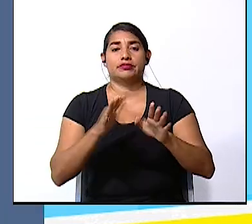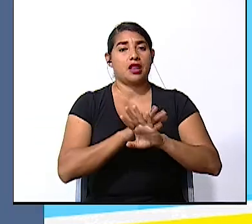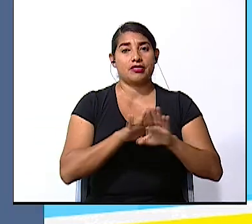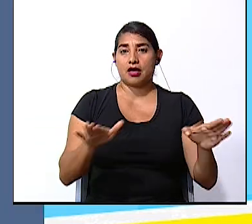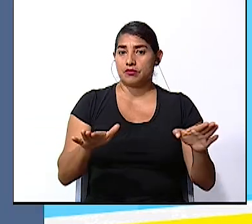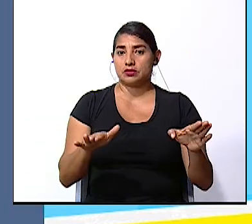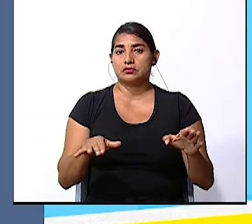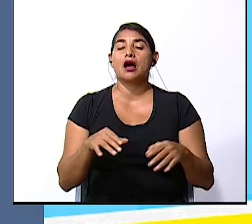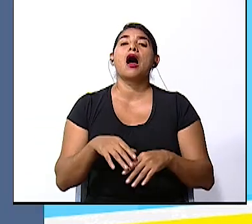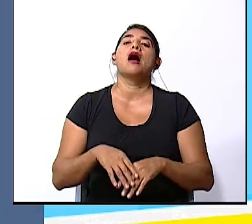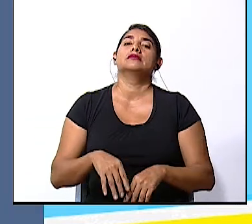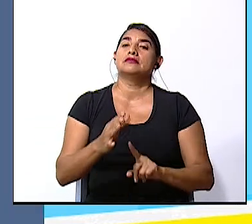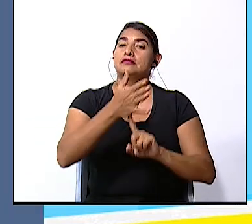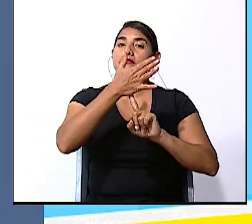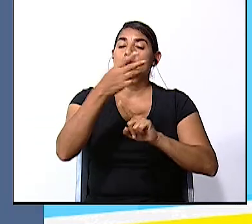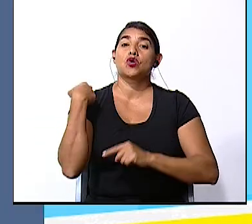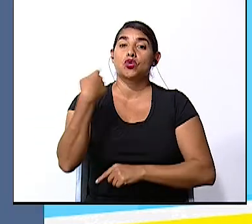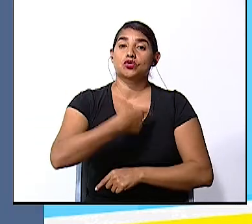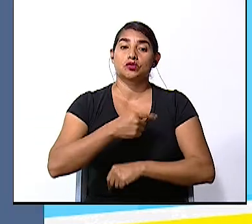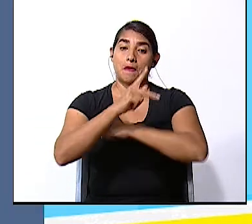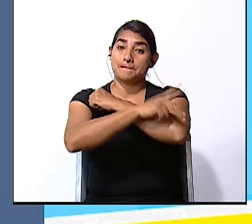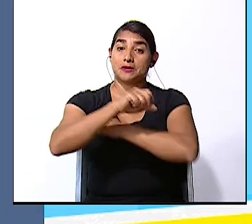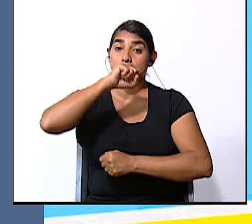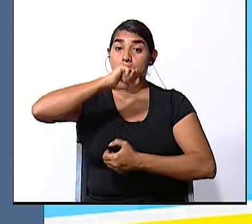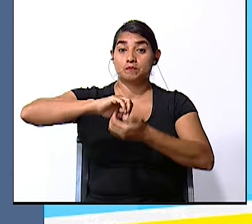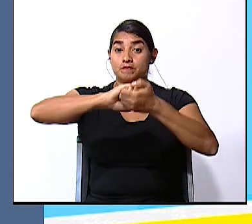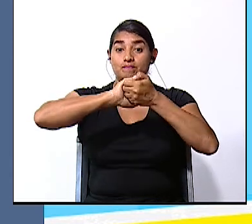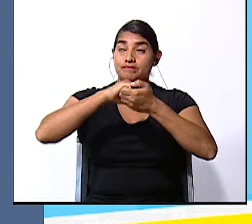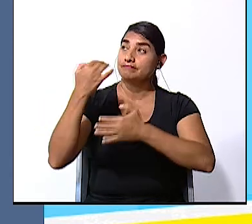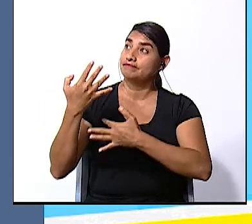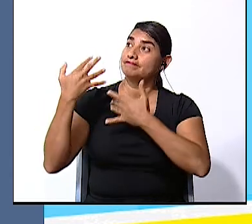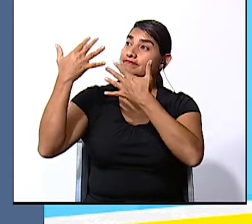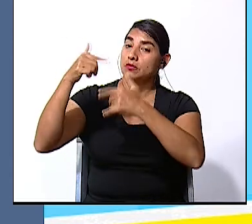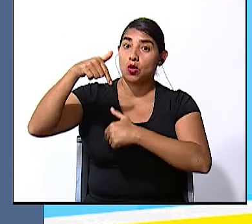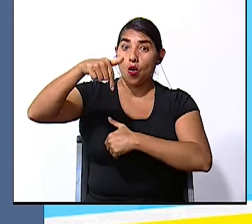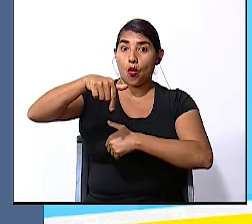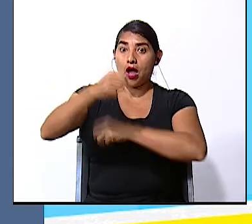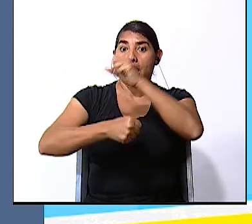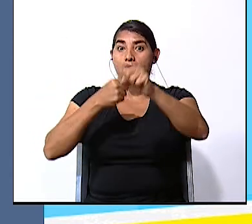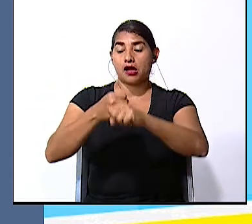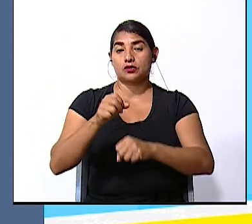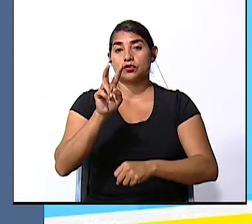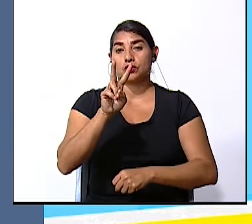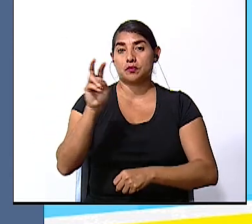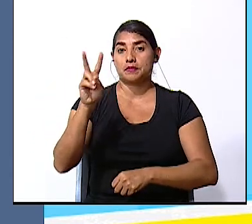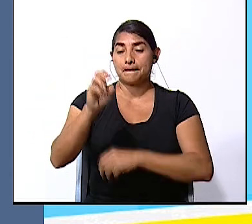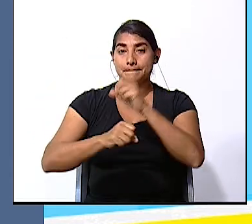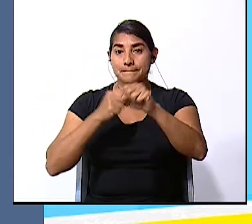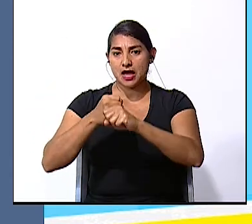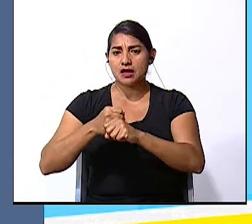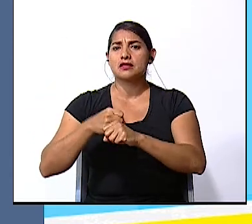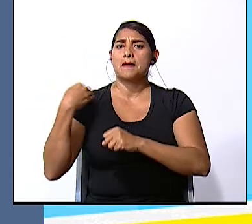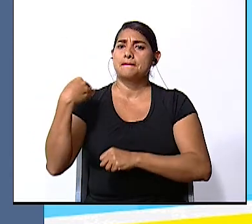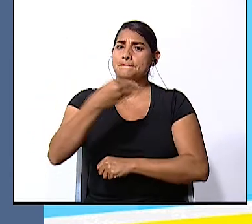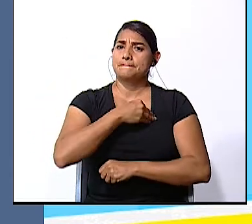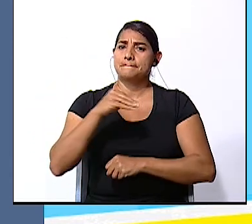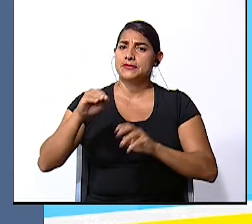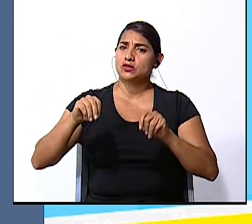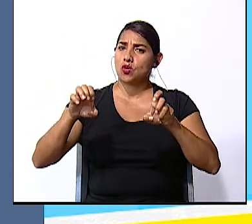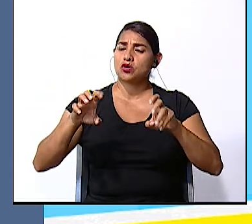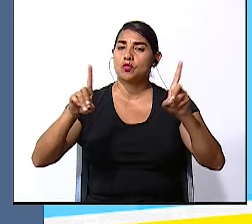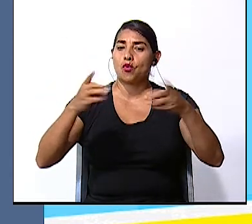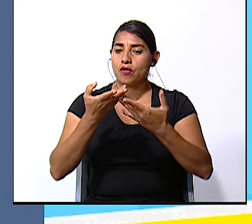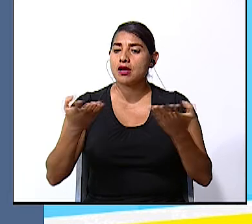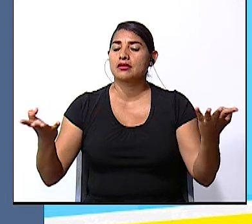Lema del mes patrio. Soy patria, solidaridad y esperanza. Hoy, en el año 2020, el lema del Ministerio de Educación Pública para el